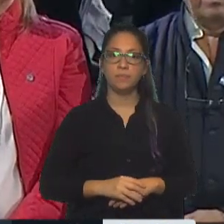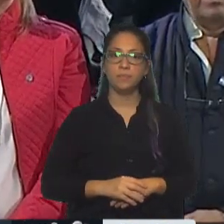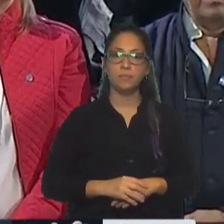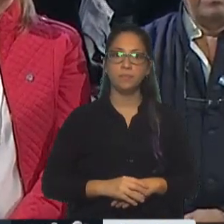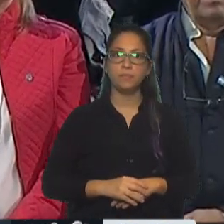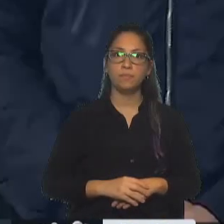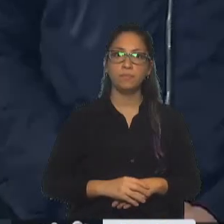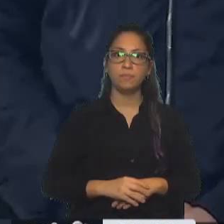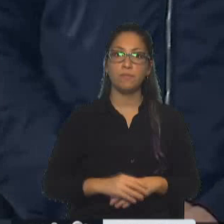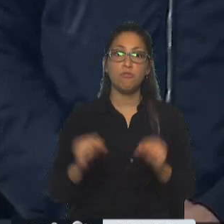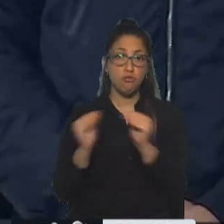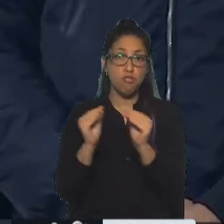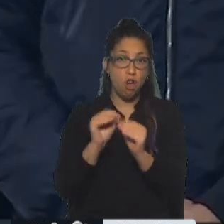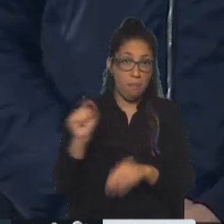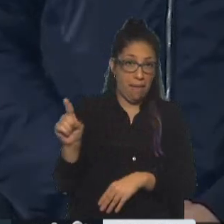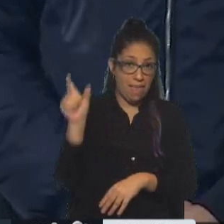Cuando su compañera